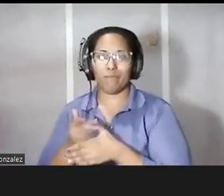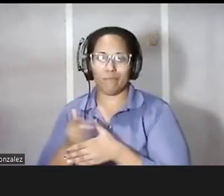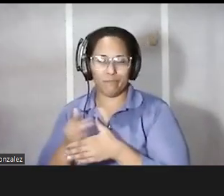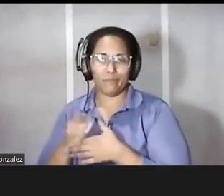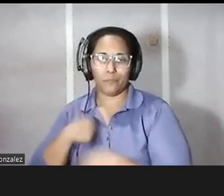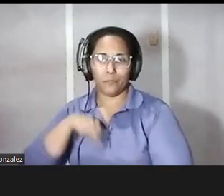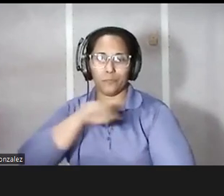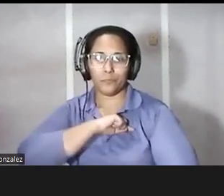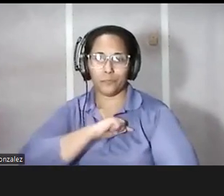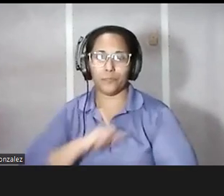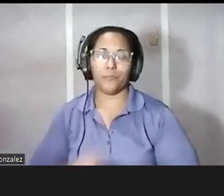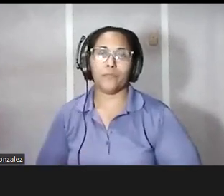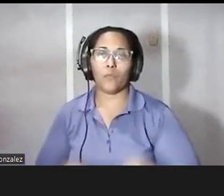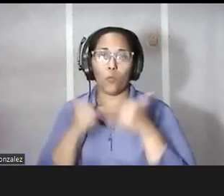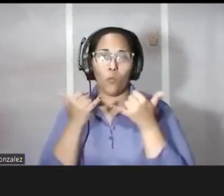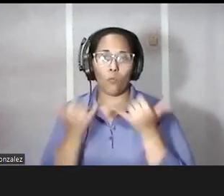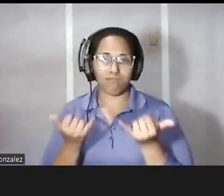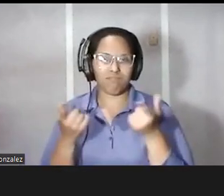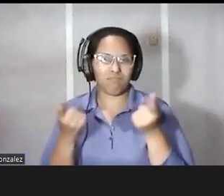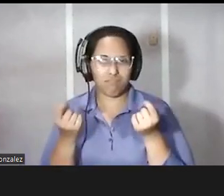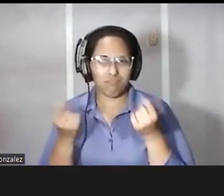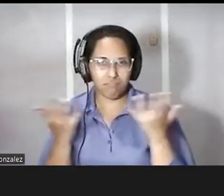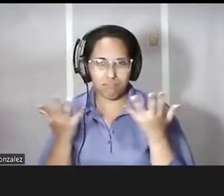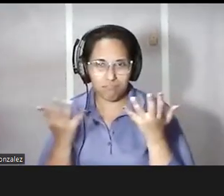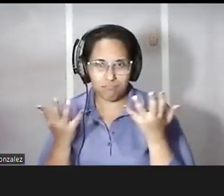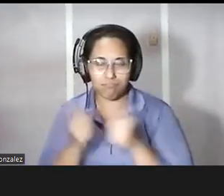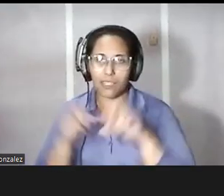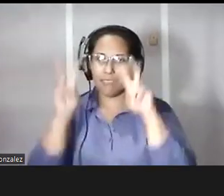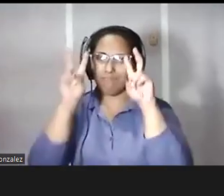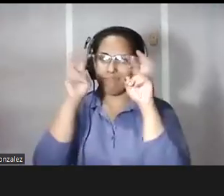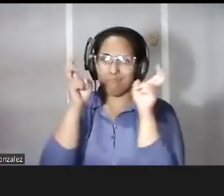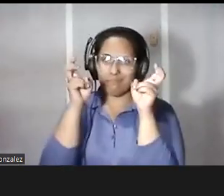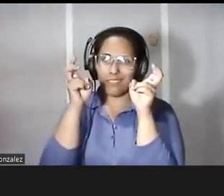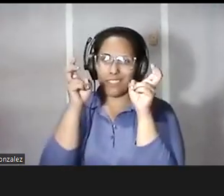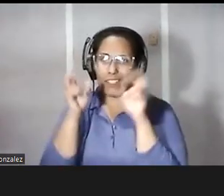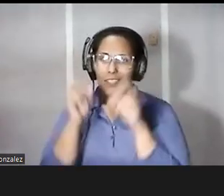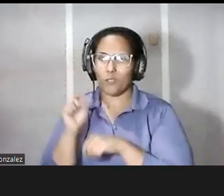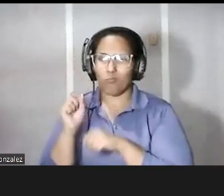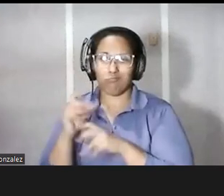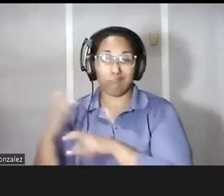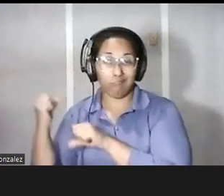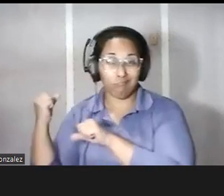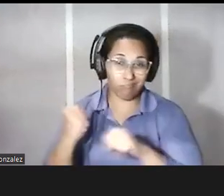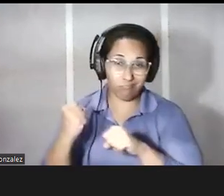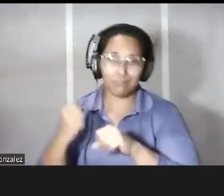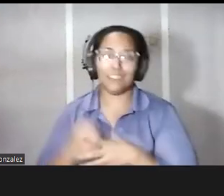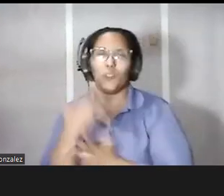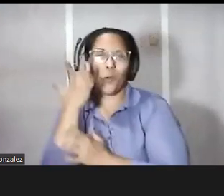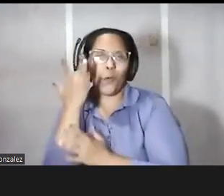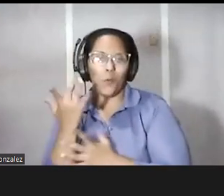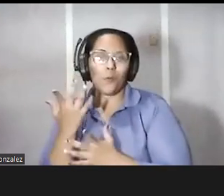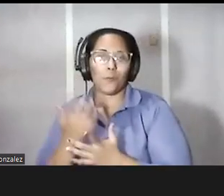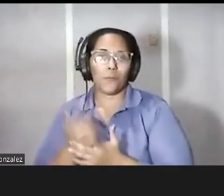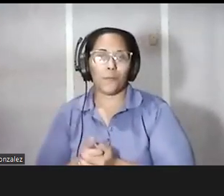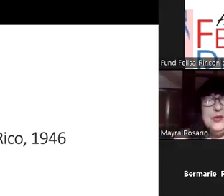compartiendo. Hoy tenemos un tema un poquito fuerte, ¿no? Yo diría que